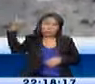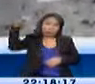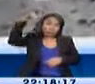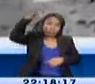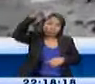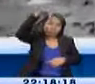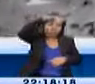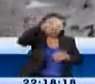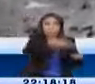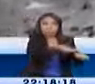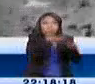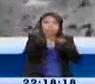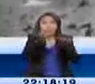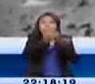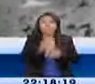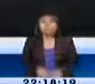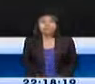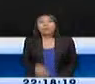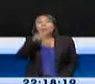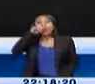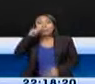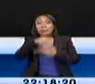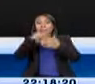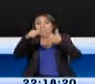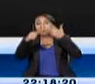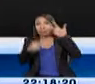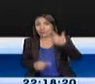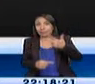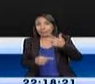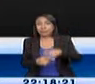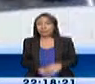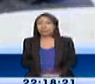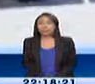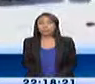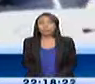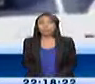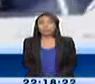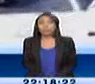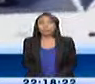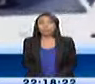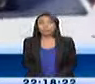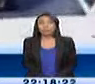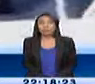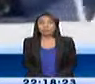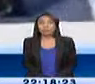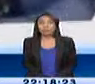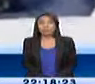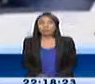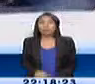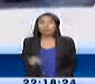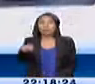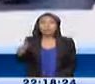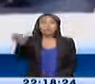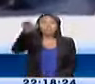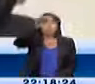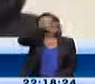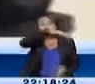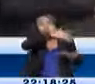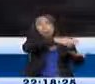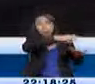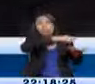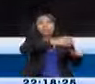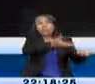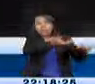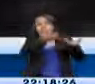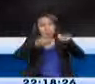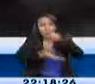Carlos Velastegui, Jorge Riera y Braulio Ríos, desde el campo Morena hasta la Escuela de Suboficiales de Yungay,